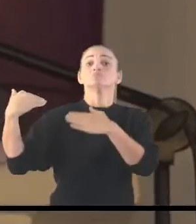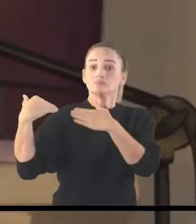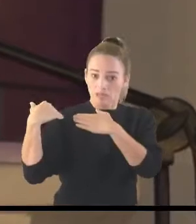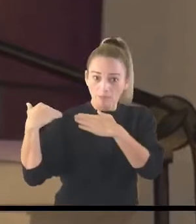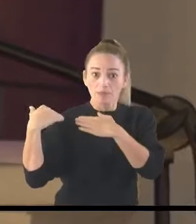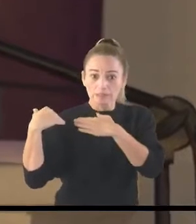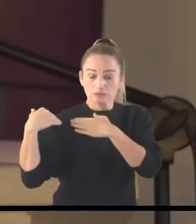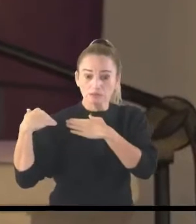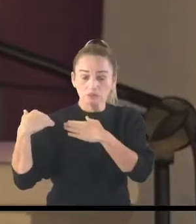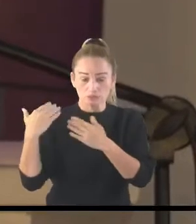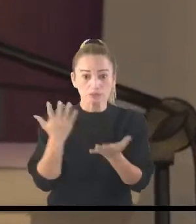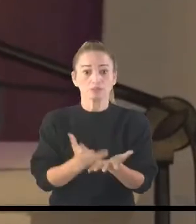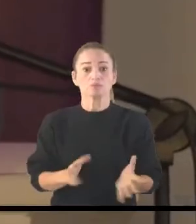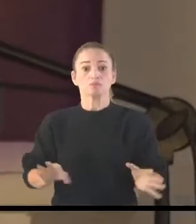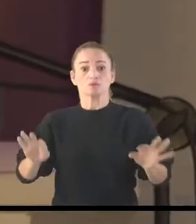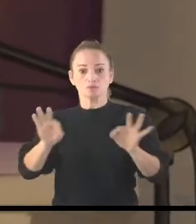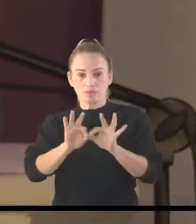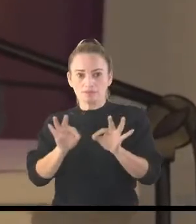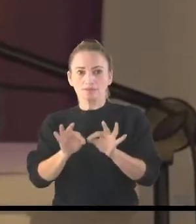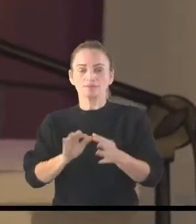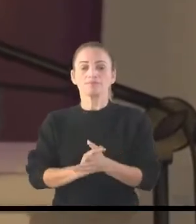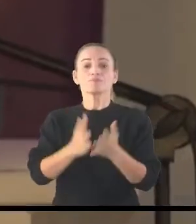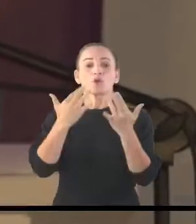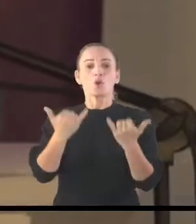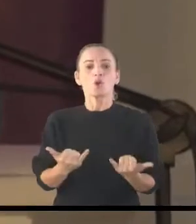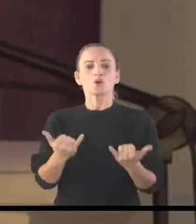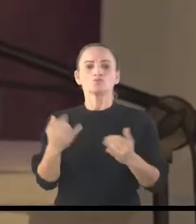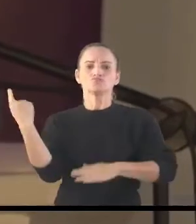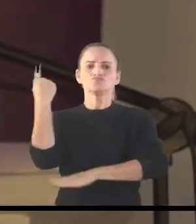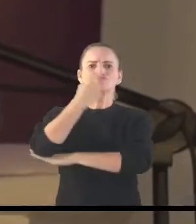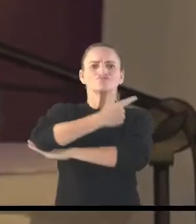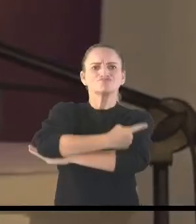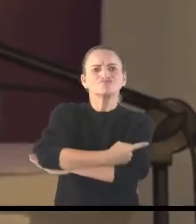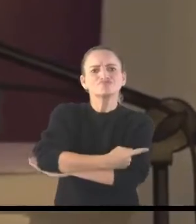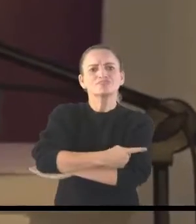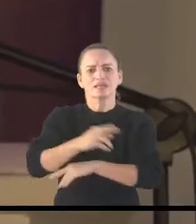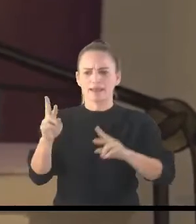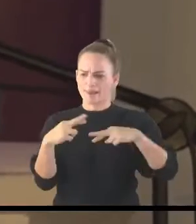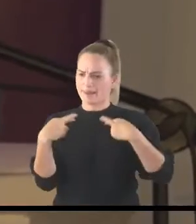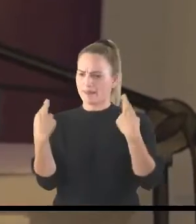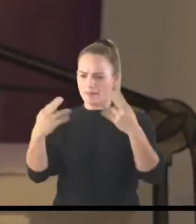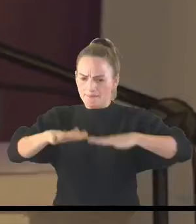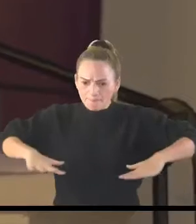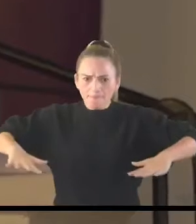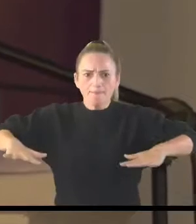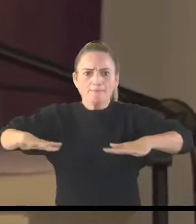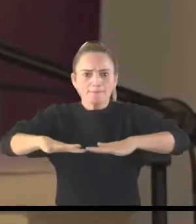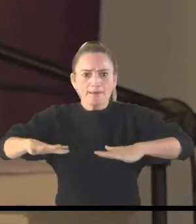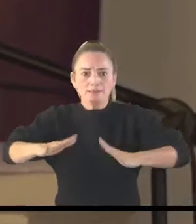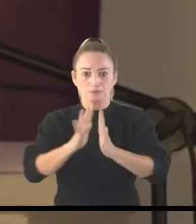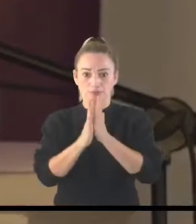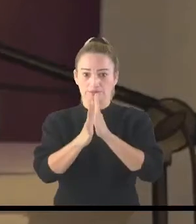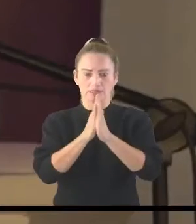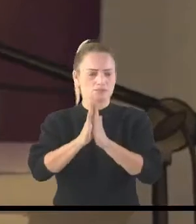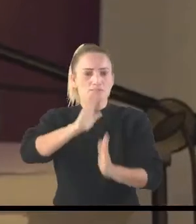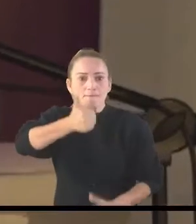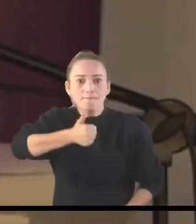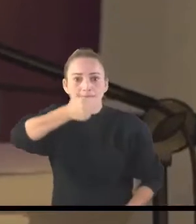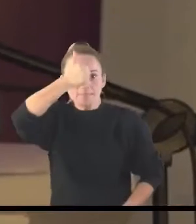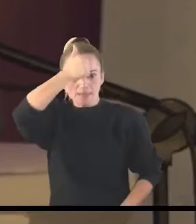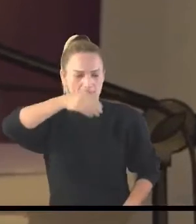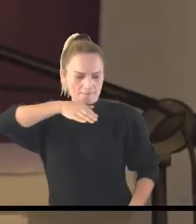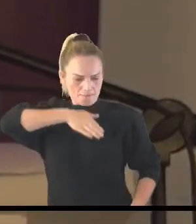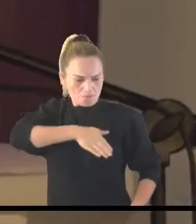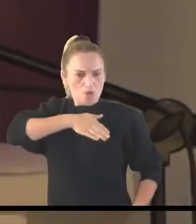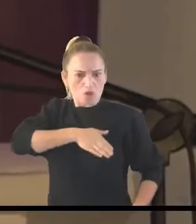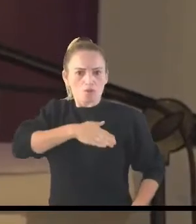es inaplazable. Es así que hoy nos reunimos en el corazón del país, en la Plaza de Bolívar, para seguir